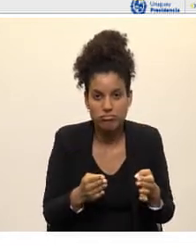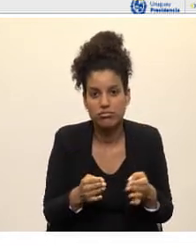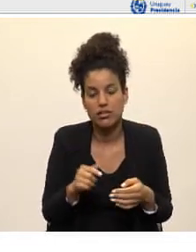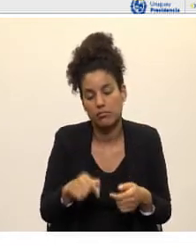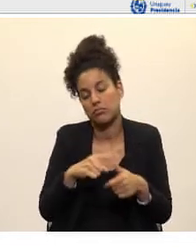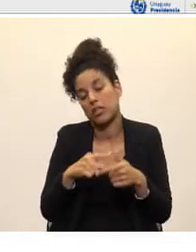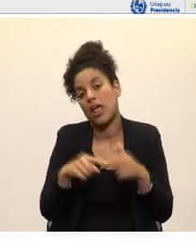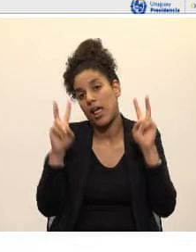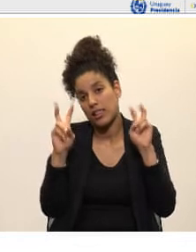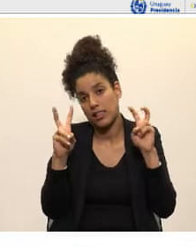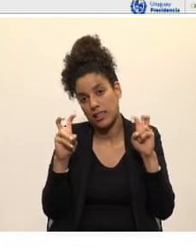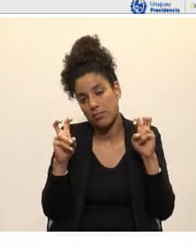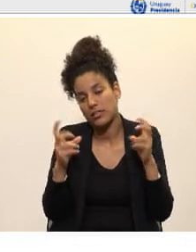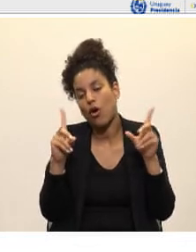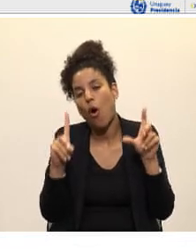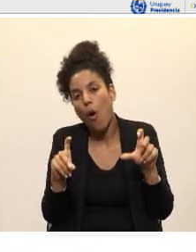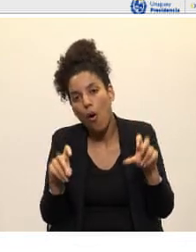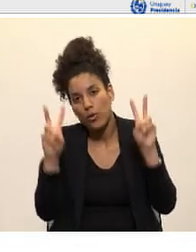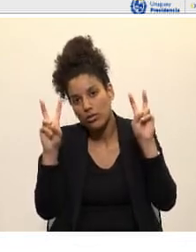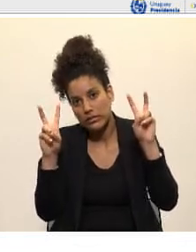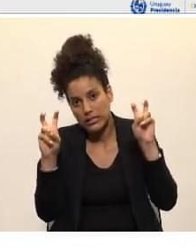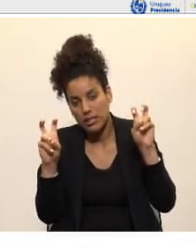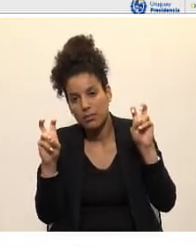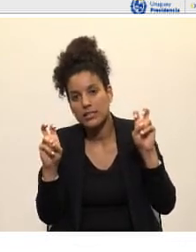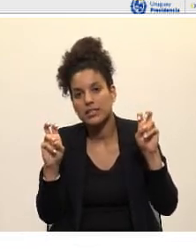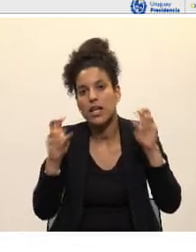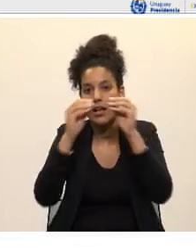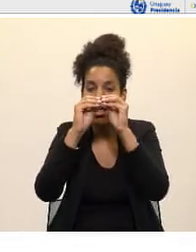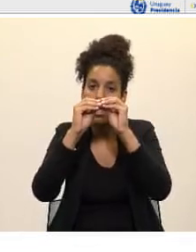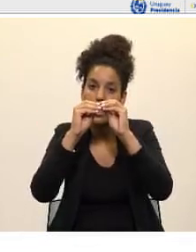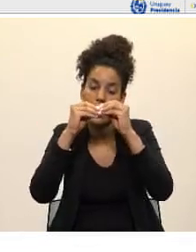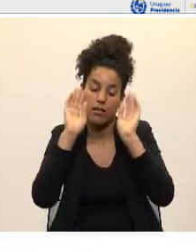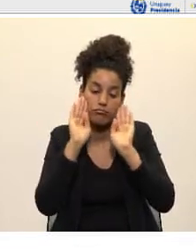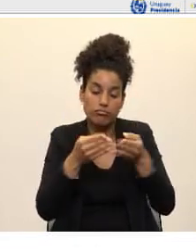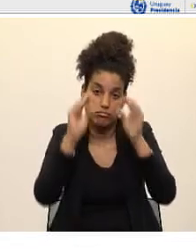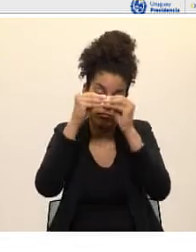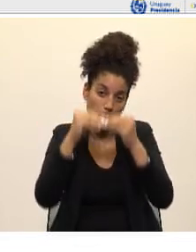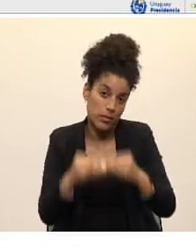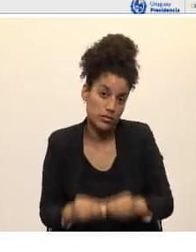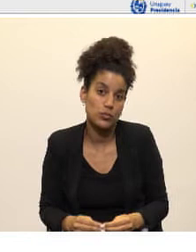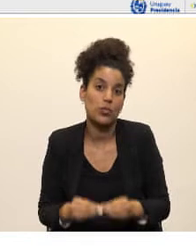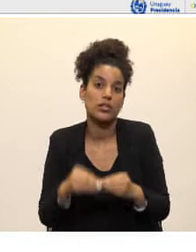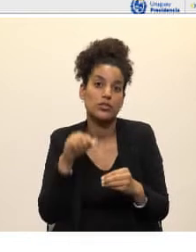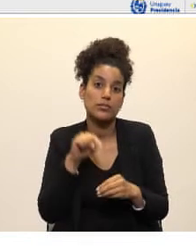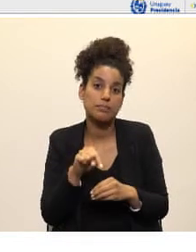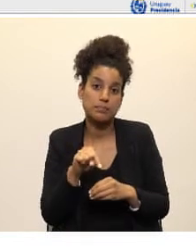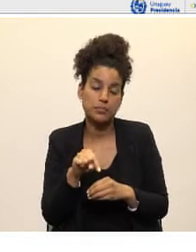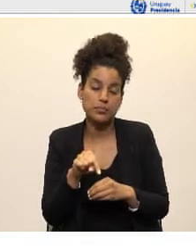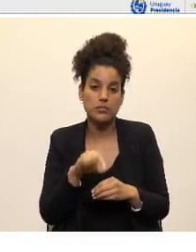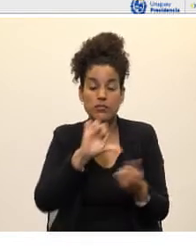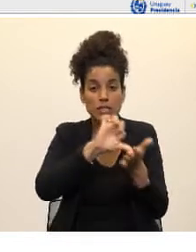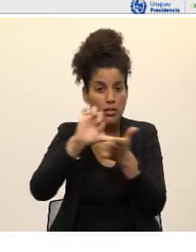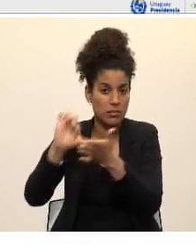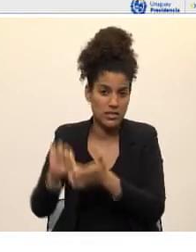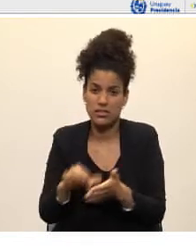los temas vinculados con el presupuesto y con garantizar en la línea presupuestaria tanto